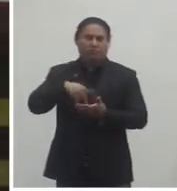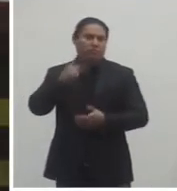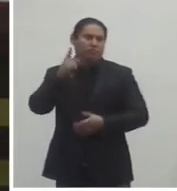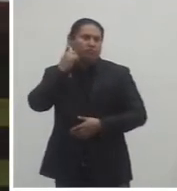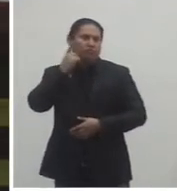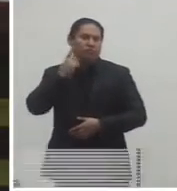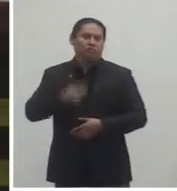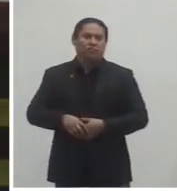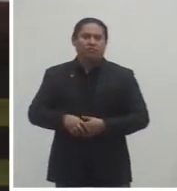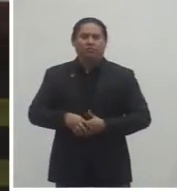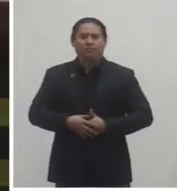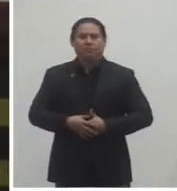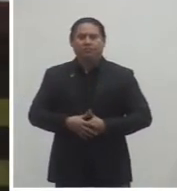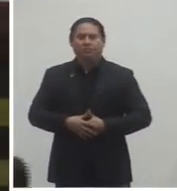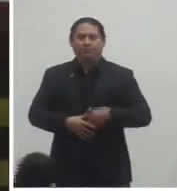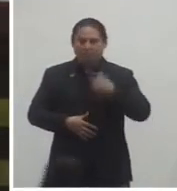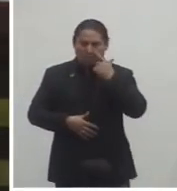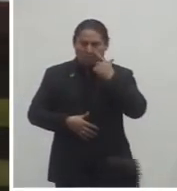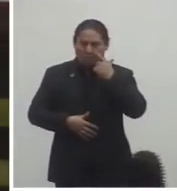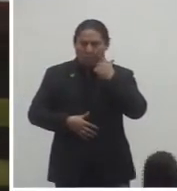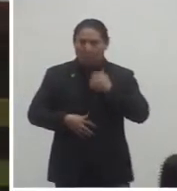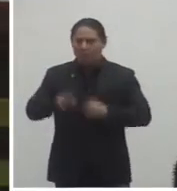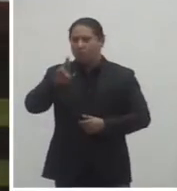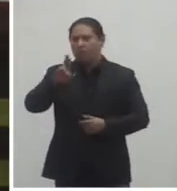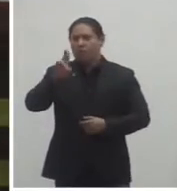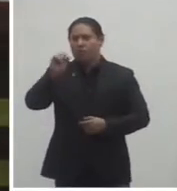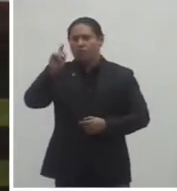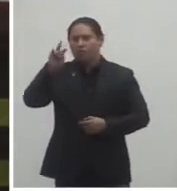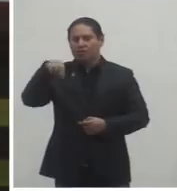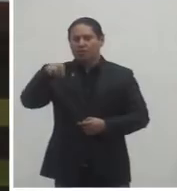al diputado Rubén Suart